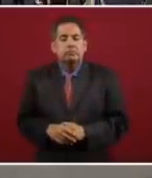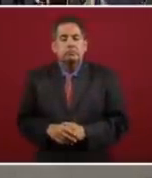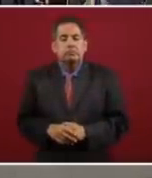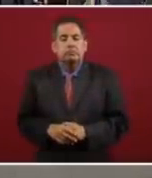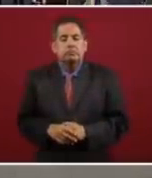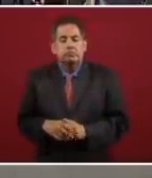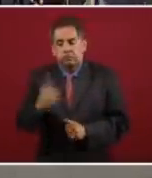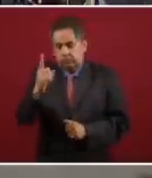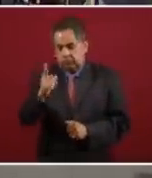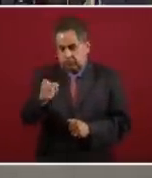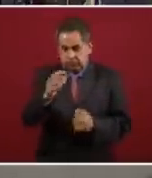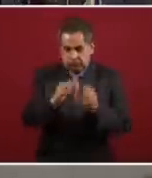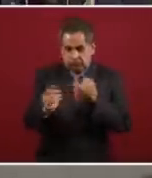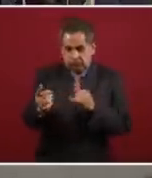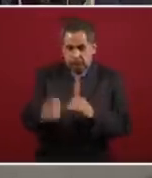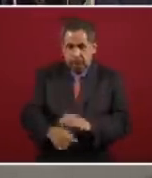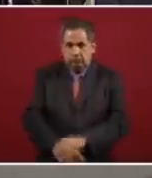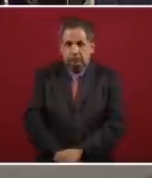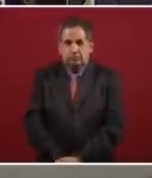Una.